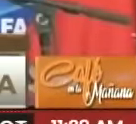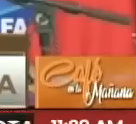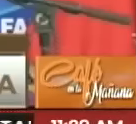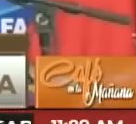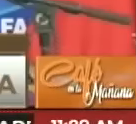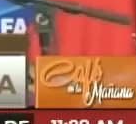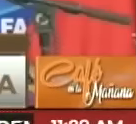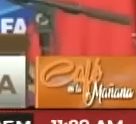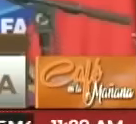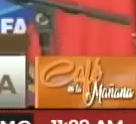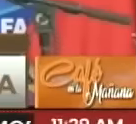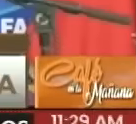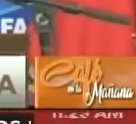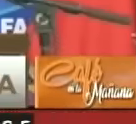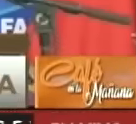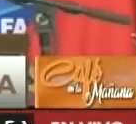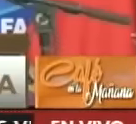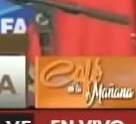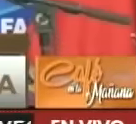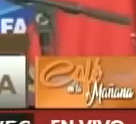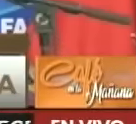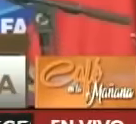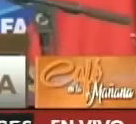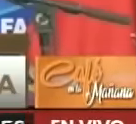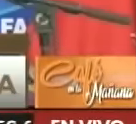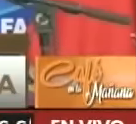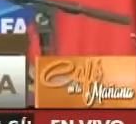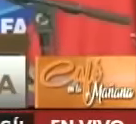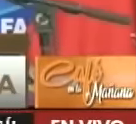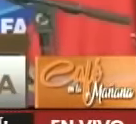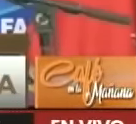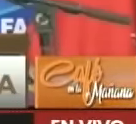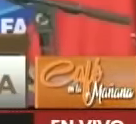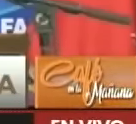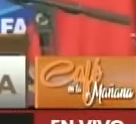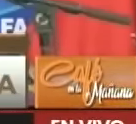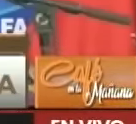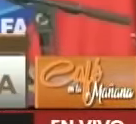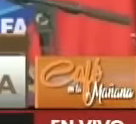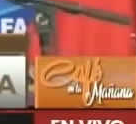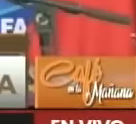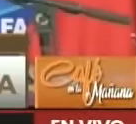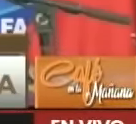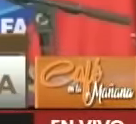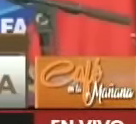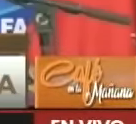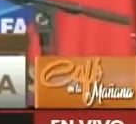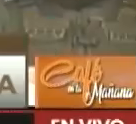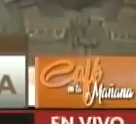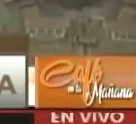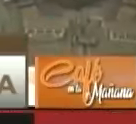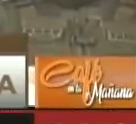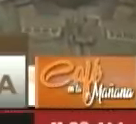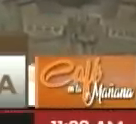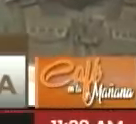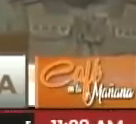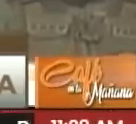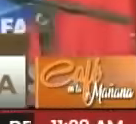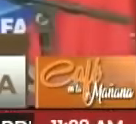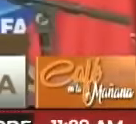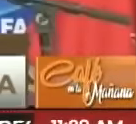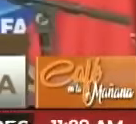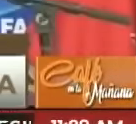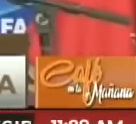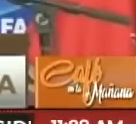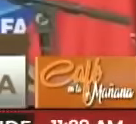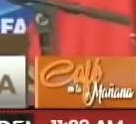Domingo Antonio Hernández Lares, comandante estratégico operacional de la Fuerza Armada Nacional Bolivariana. Almirante